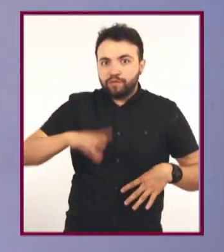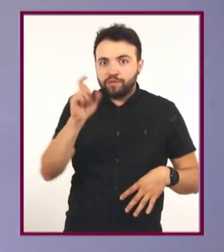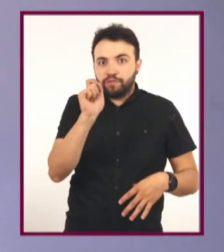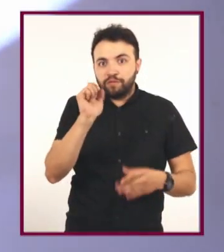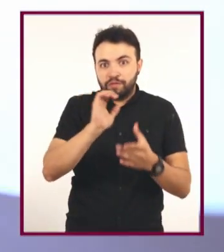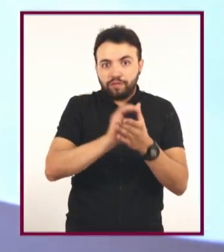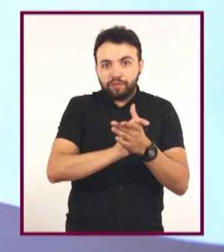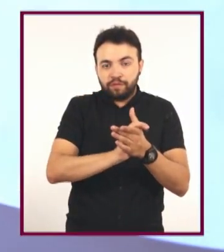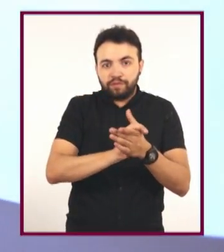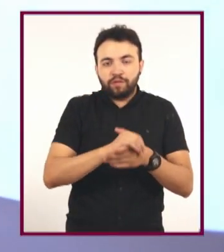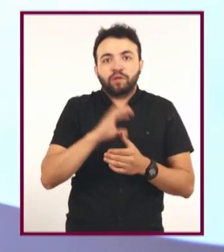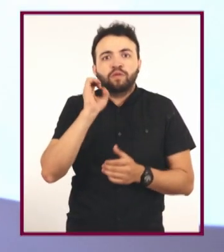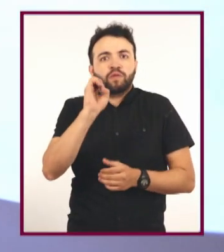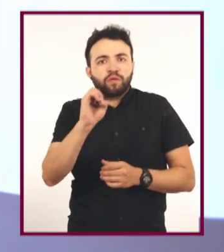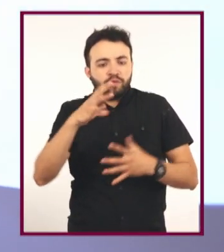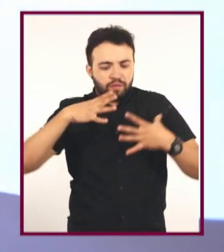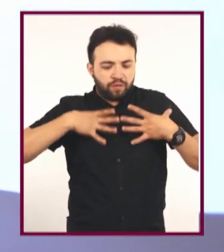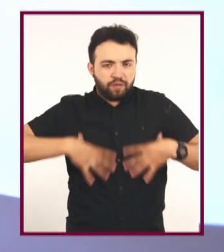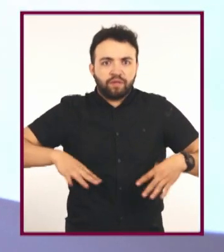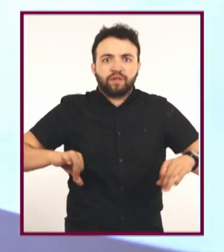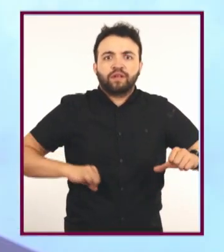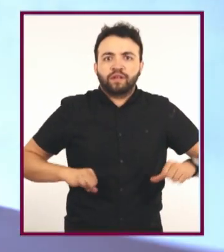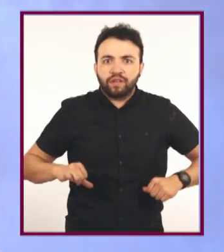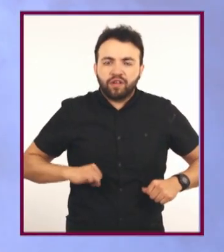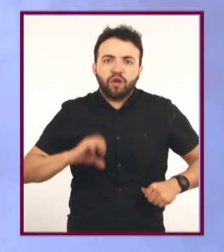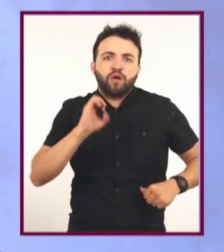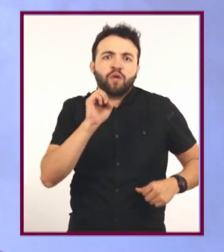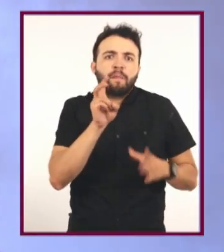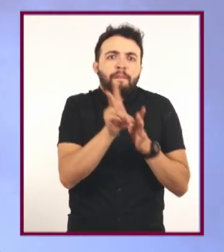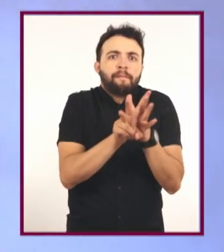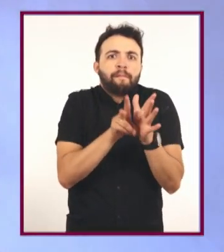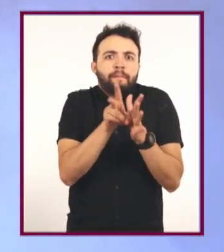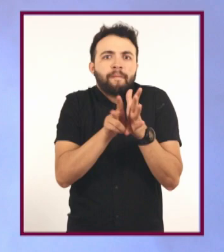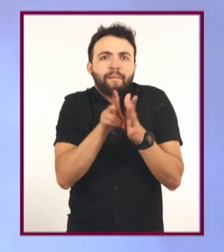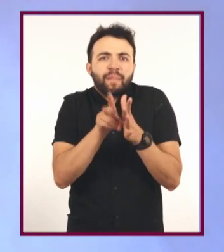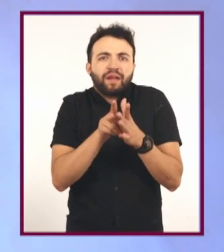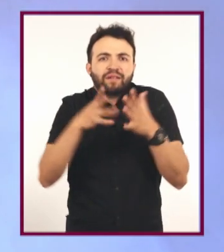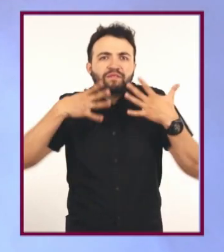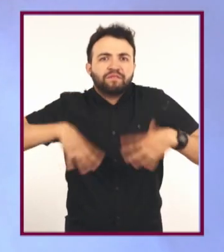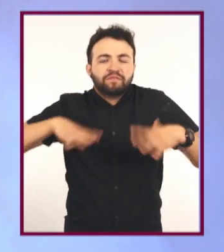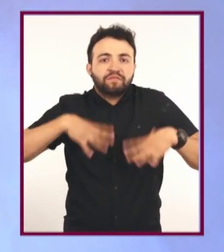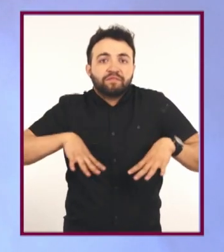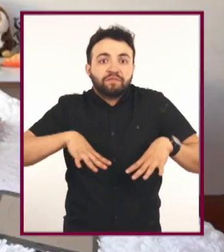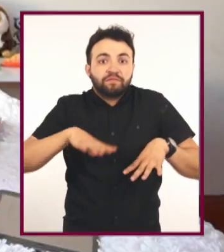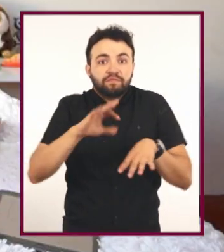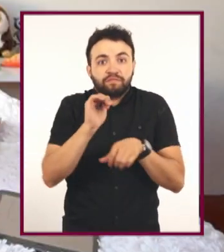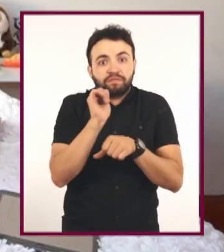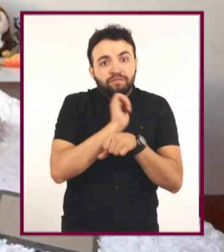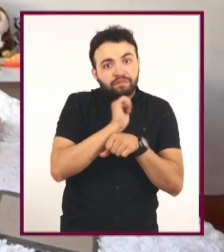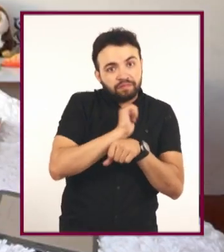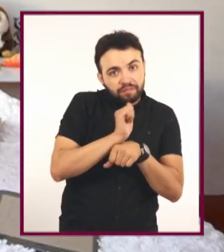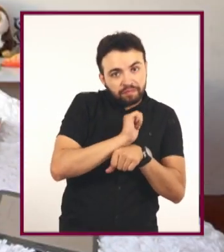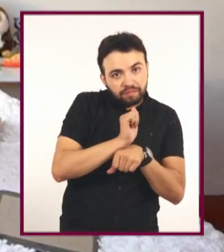amiga. O el vestuario para alguna obra de teatro o para personajes de películas.